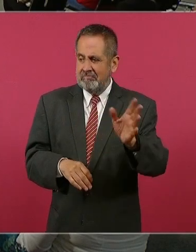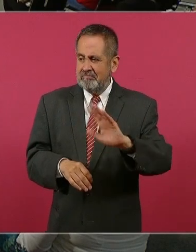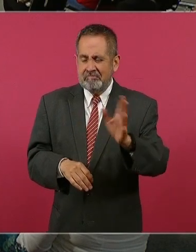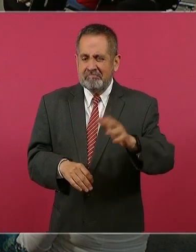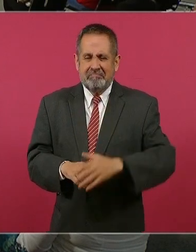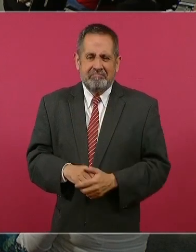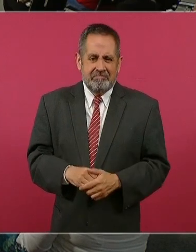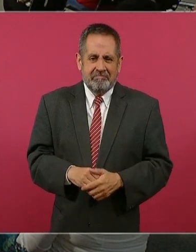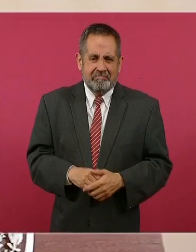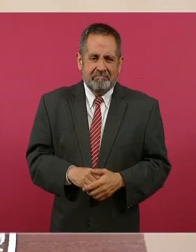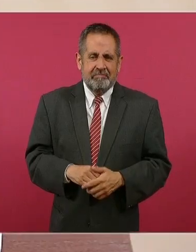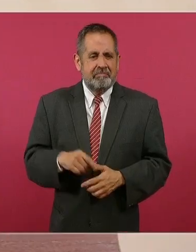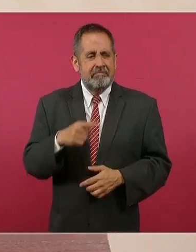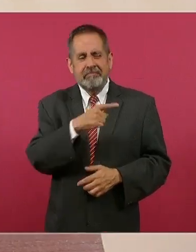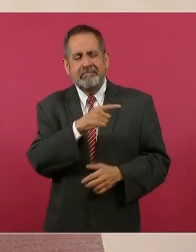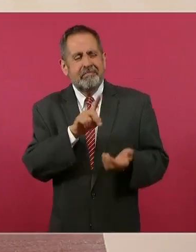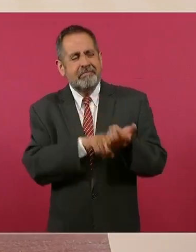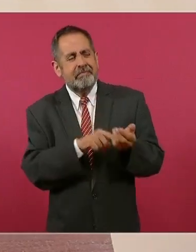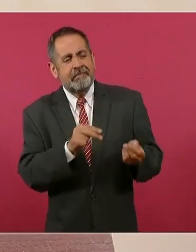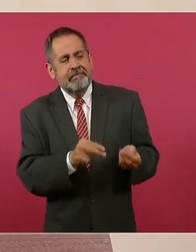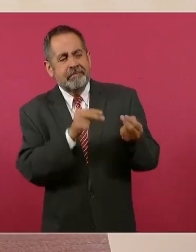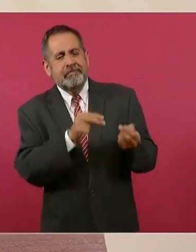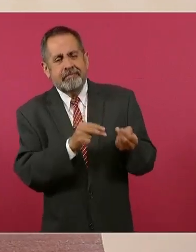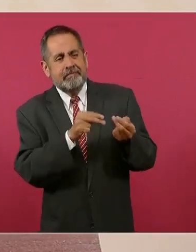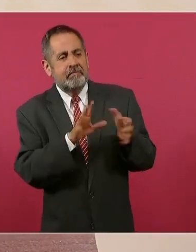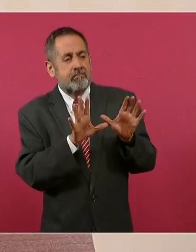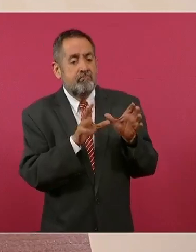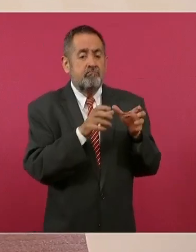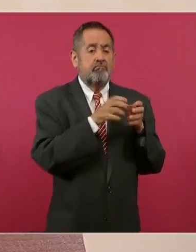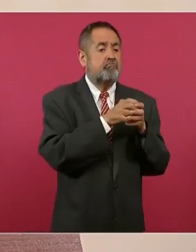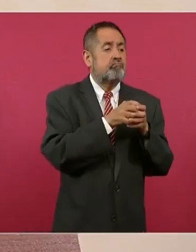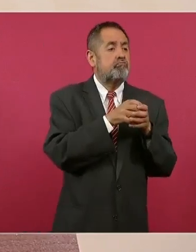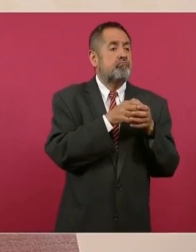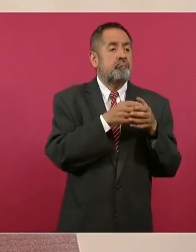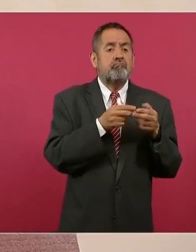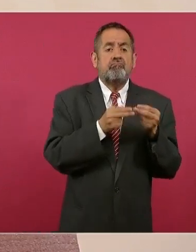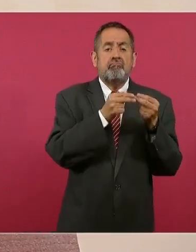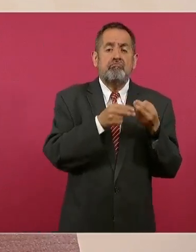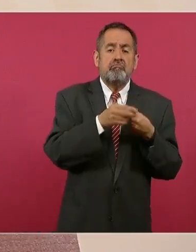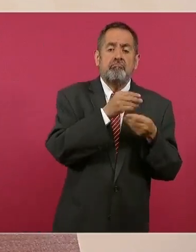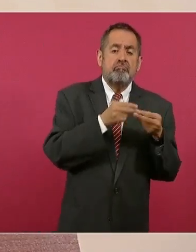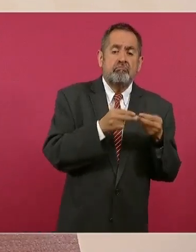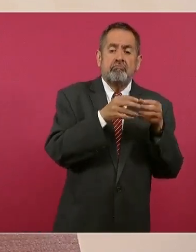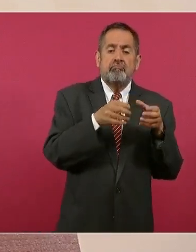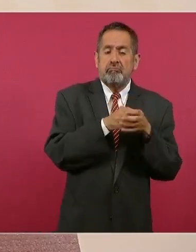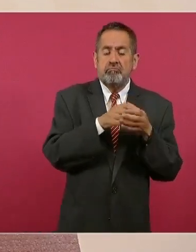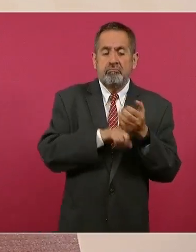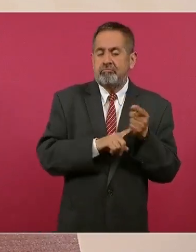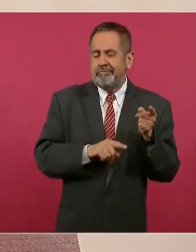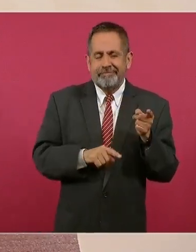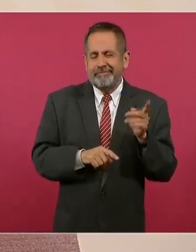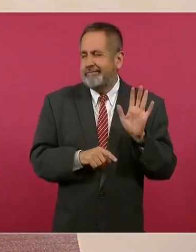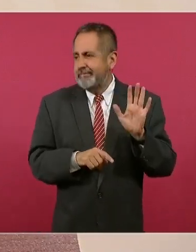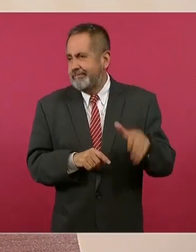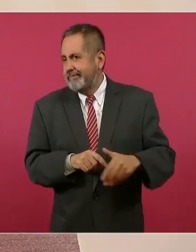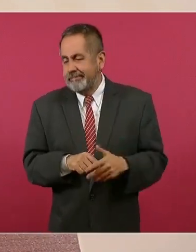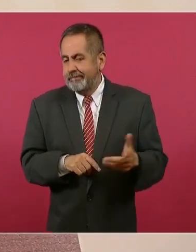asunto de los negocios, de las élites, de los